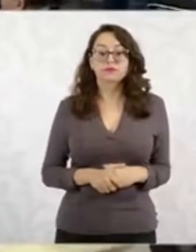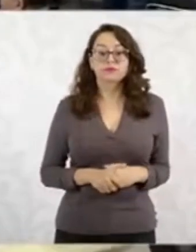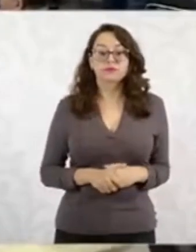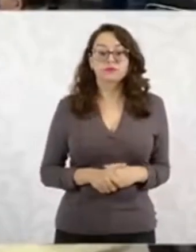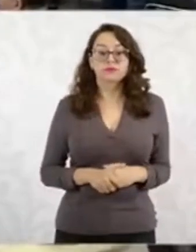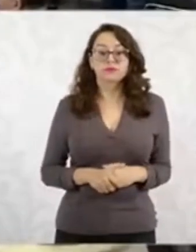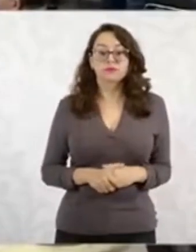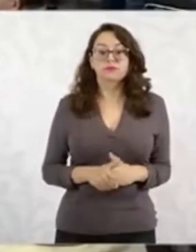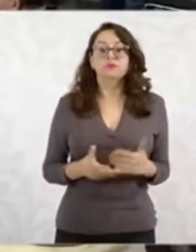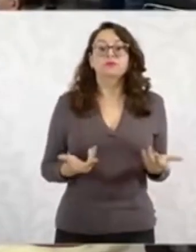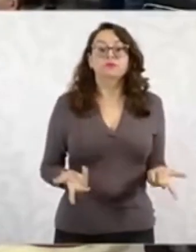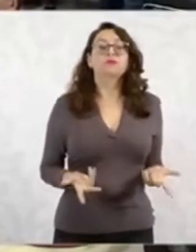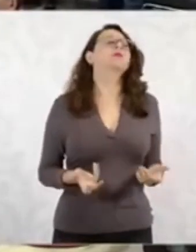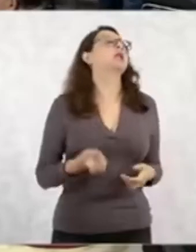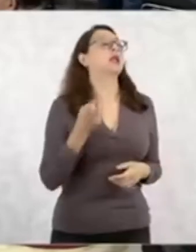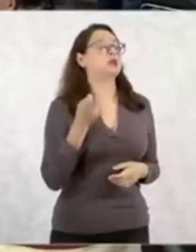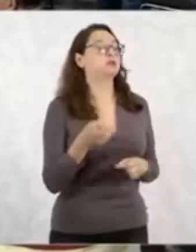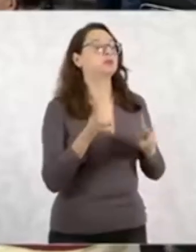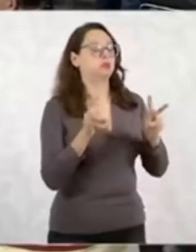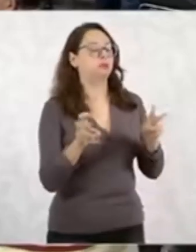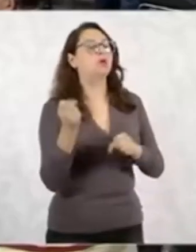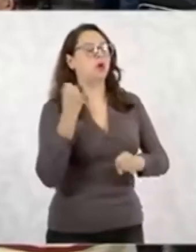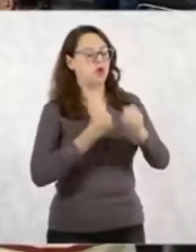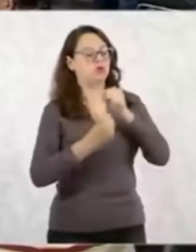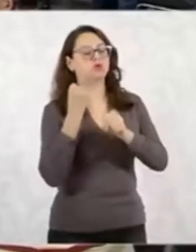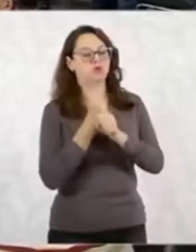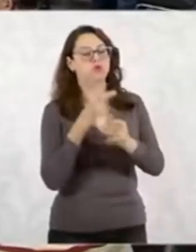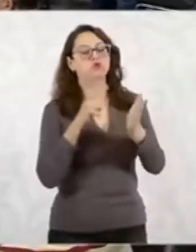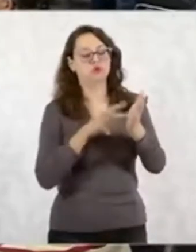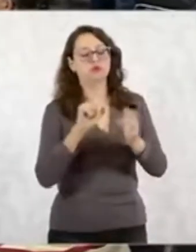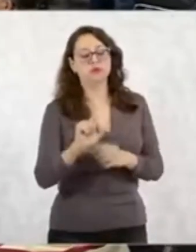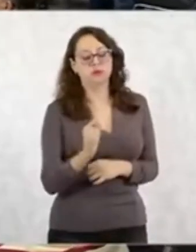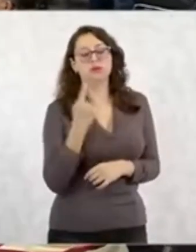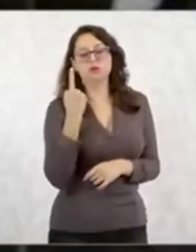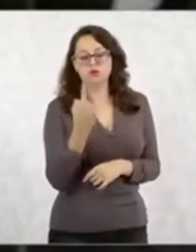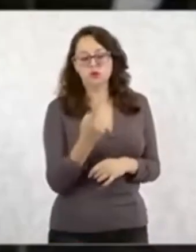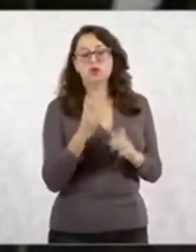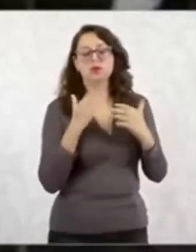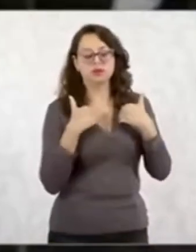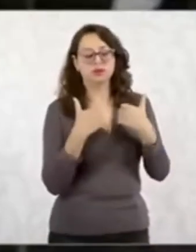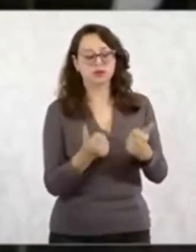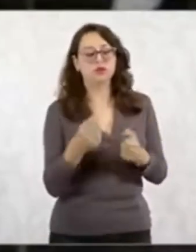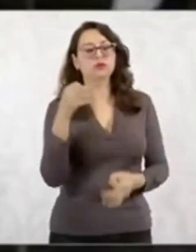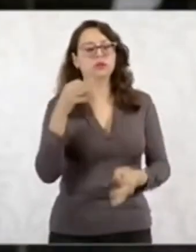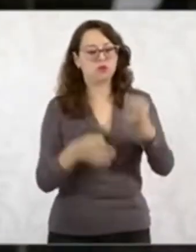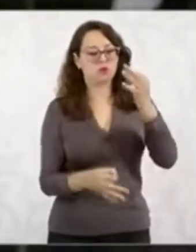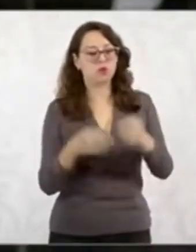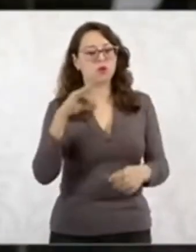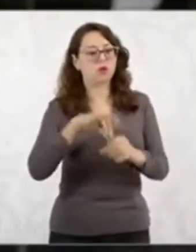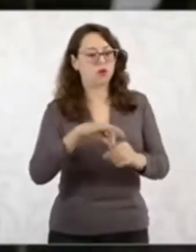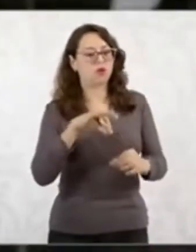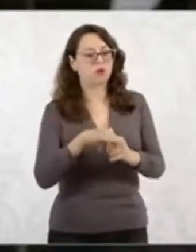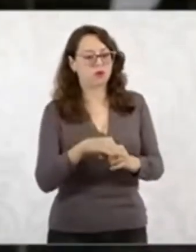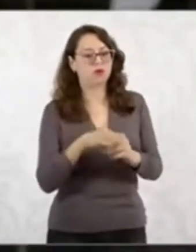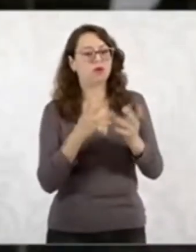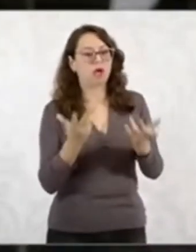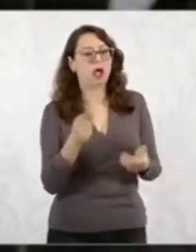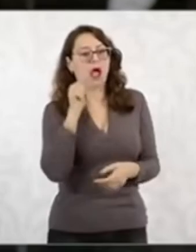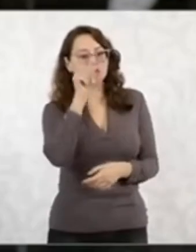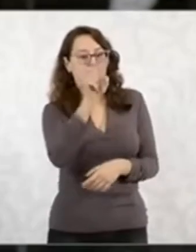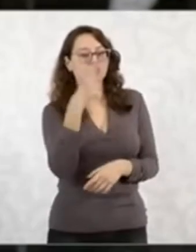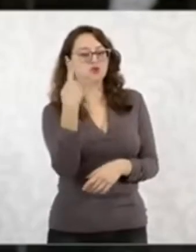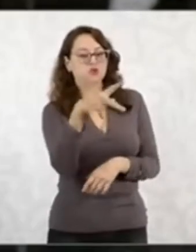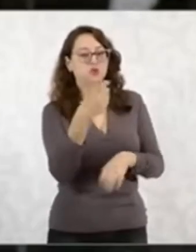el tema de lo del 21, entendemos habría sido en el Tribunal Electoral local, donde se habrían presentado las denuncias y donde se dio